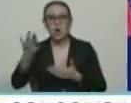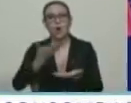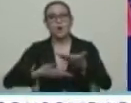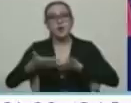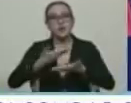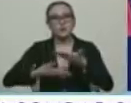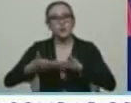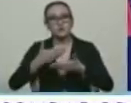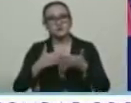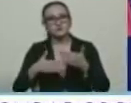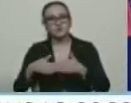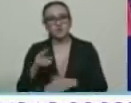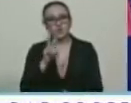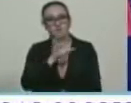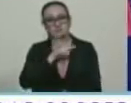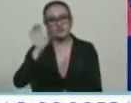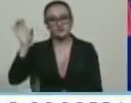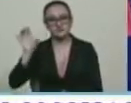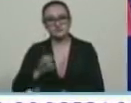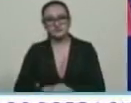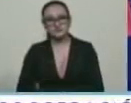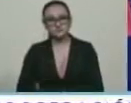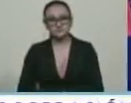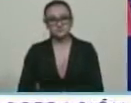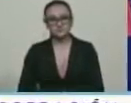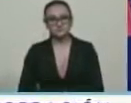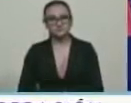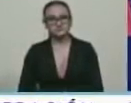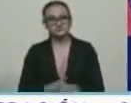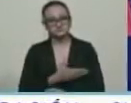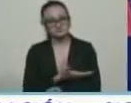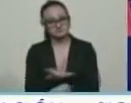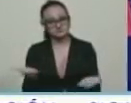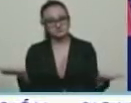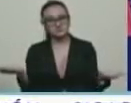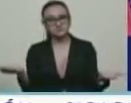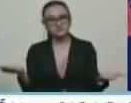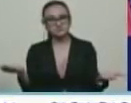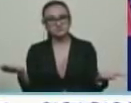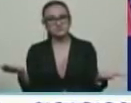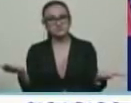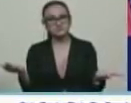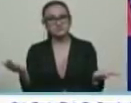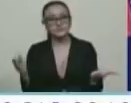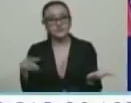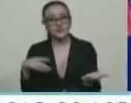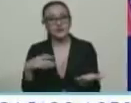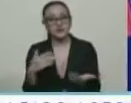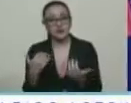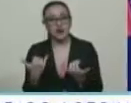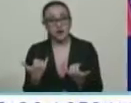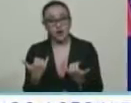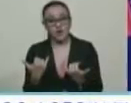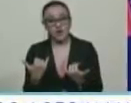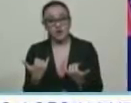colaboración sostenible entre los dos países. Distinguidos amigos, hasta llegar a este nivel hemos dado muchísimos